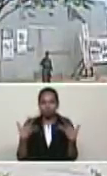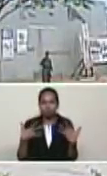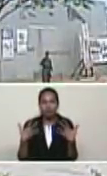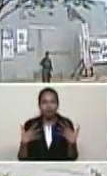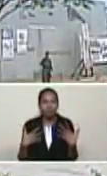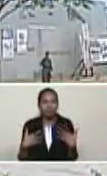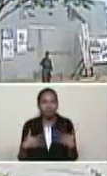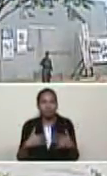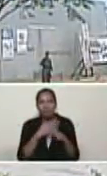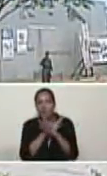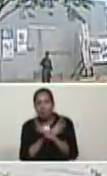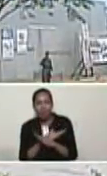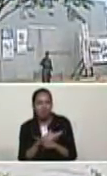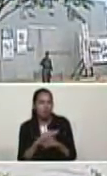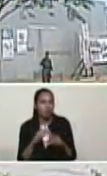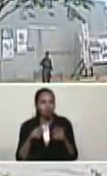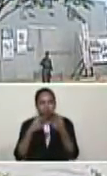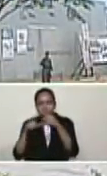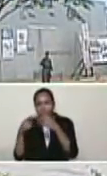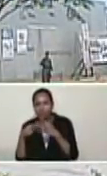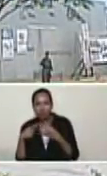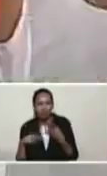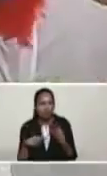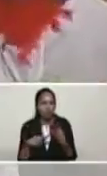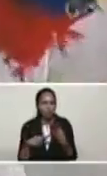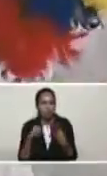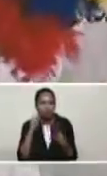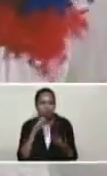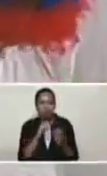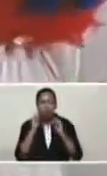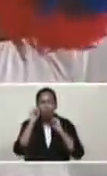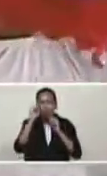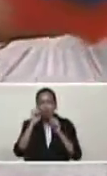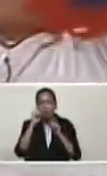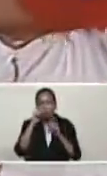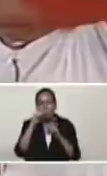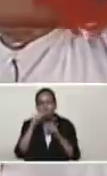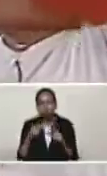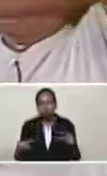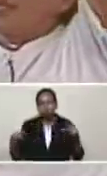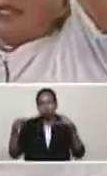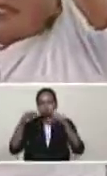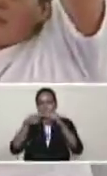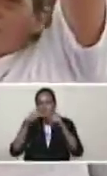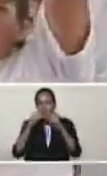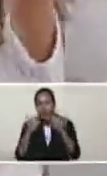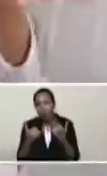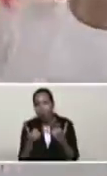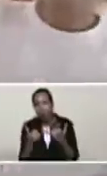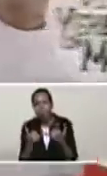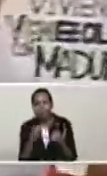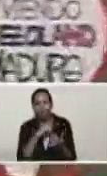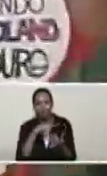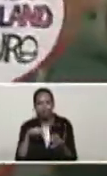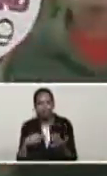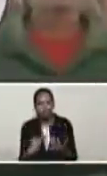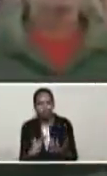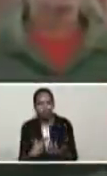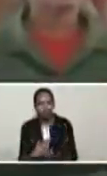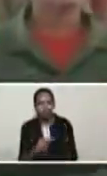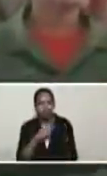tenemos canchas múltiples. Hemos logrado una sinergia en este hábitat espectacular y estamos